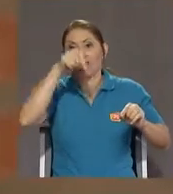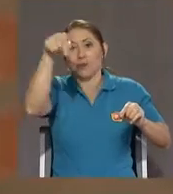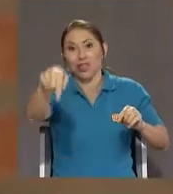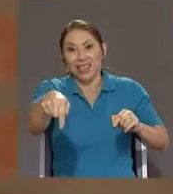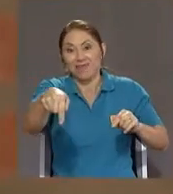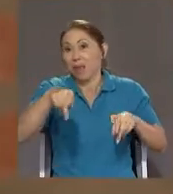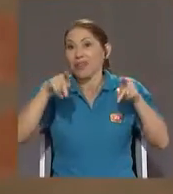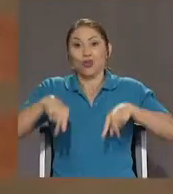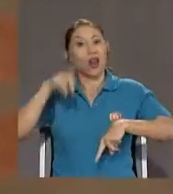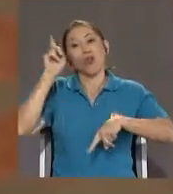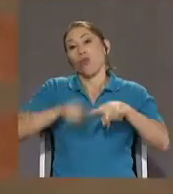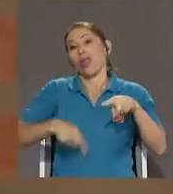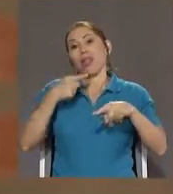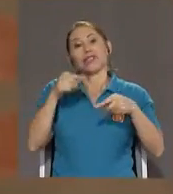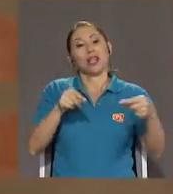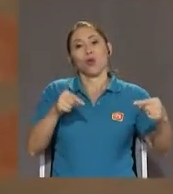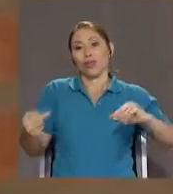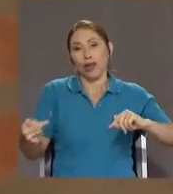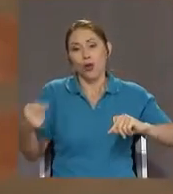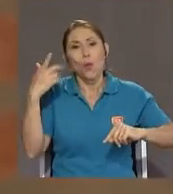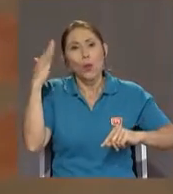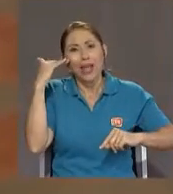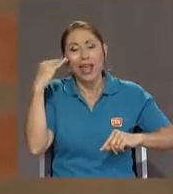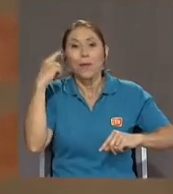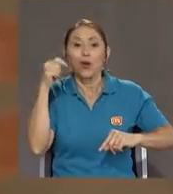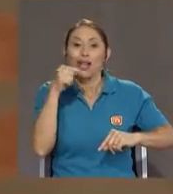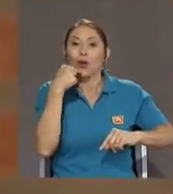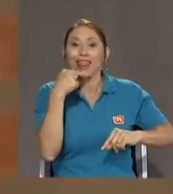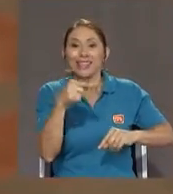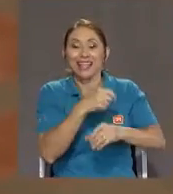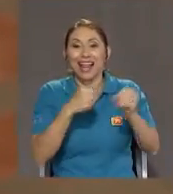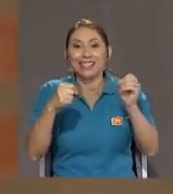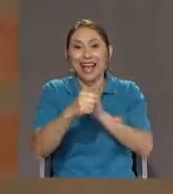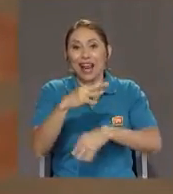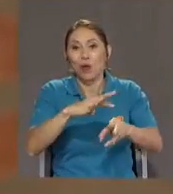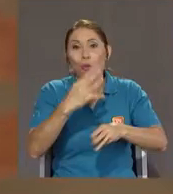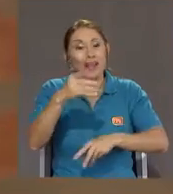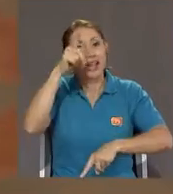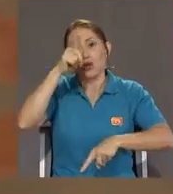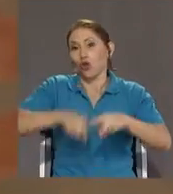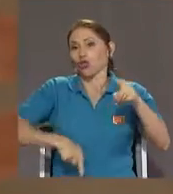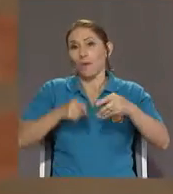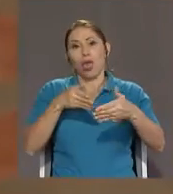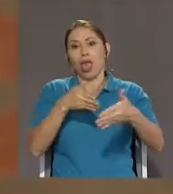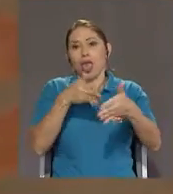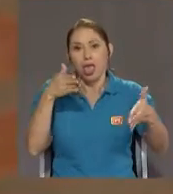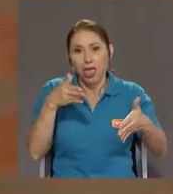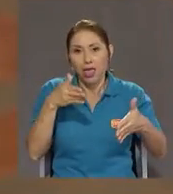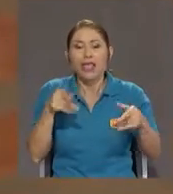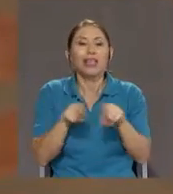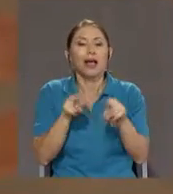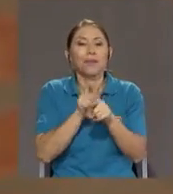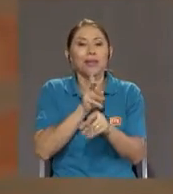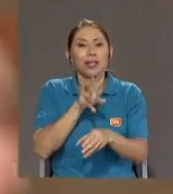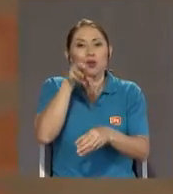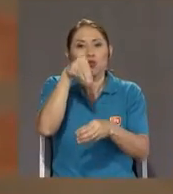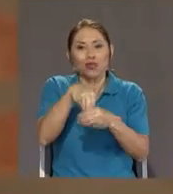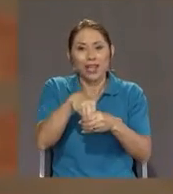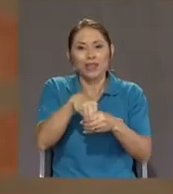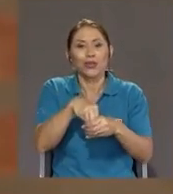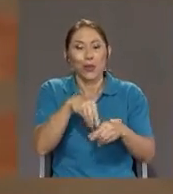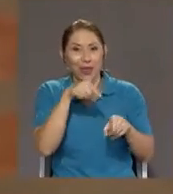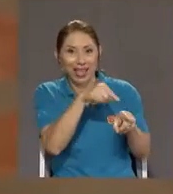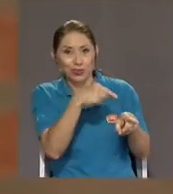eso, porque lo que dice la sala es enmendable, incluyendo este criterio que el profesor